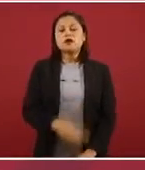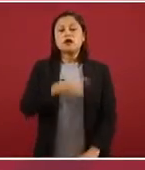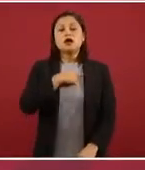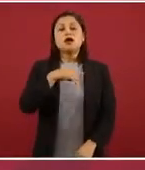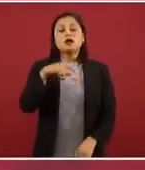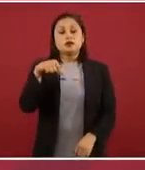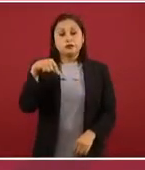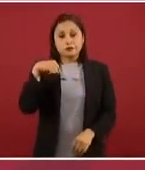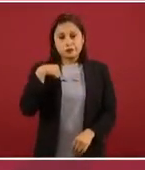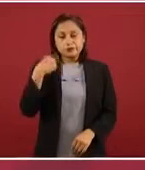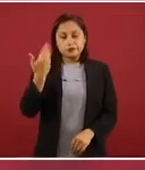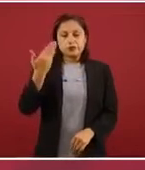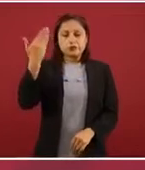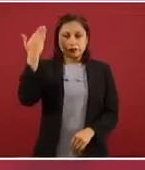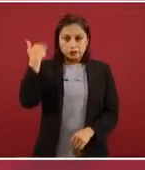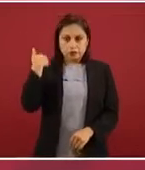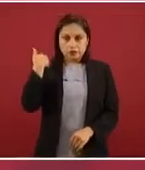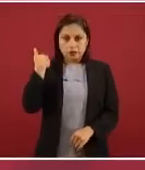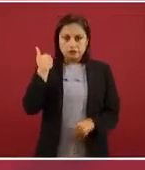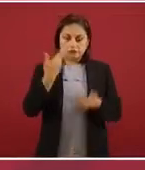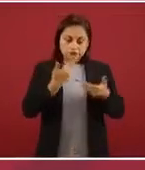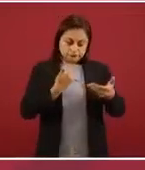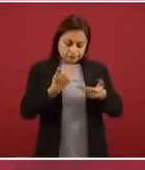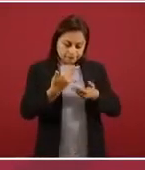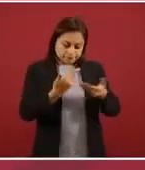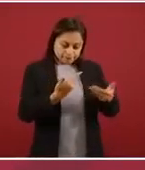aceptamos el que